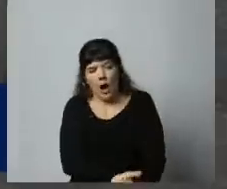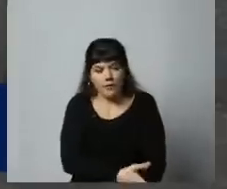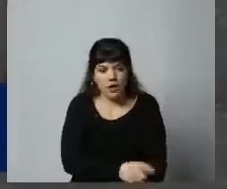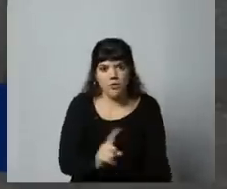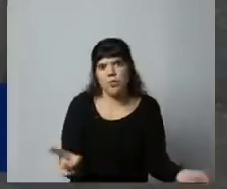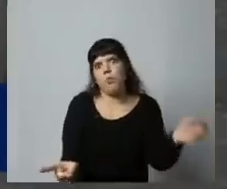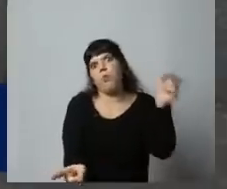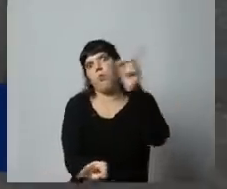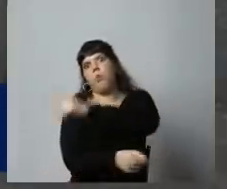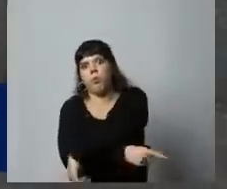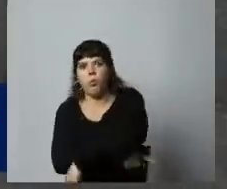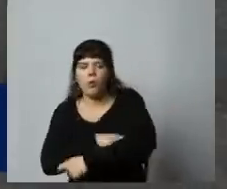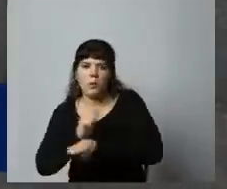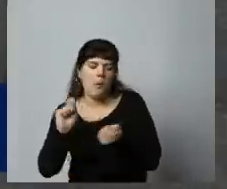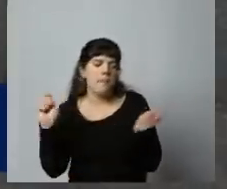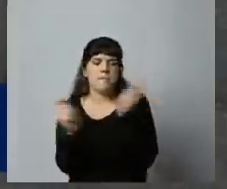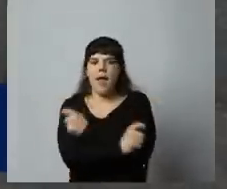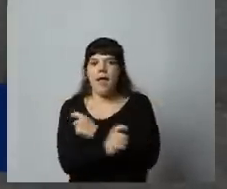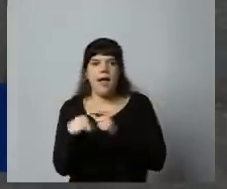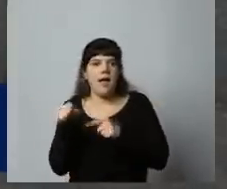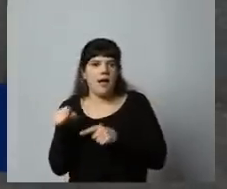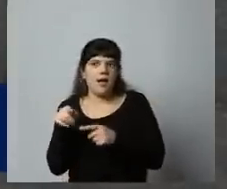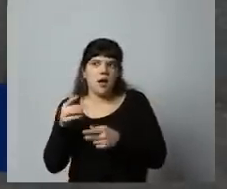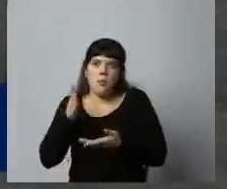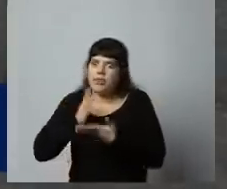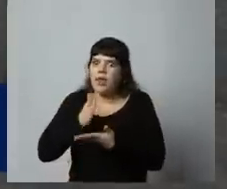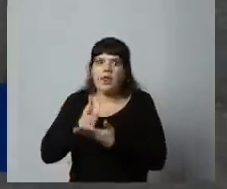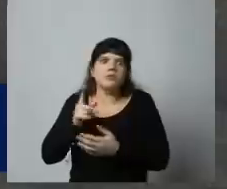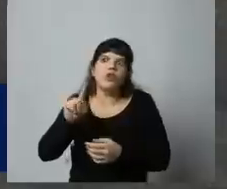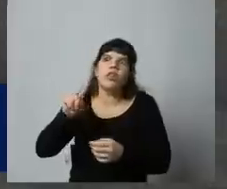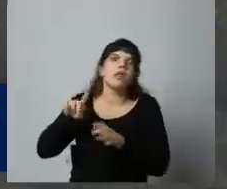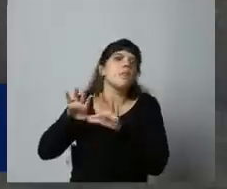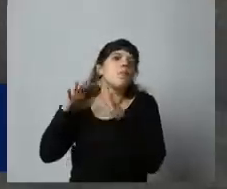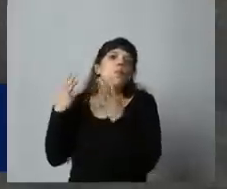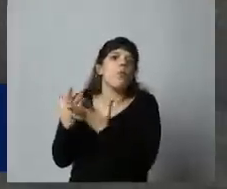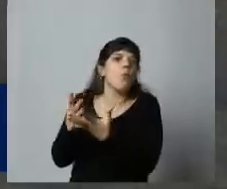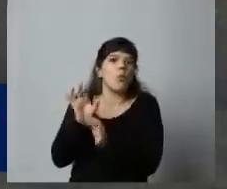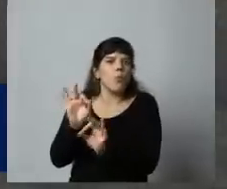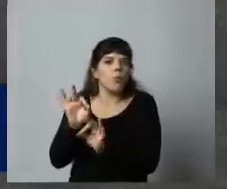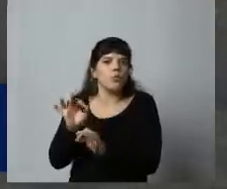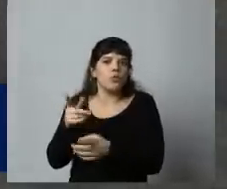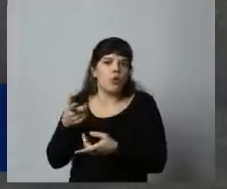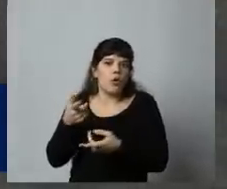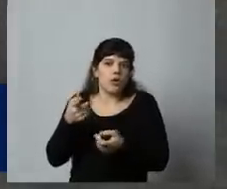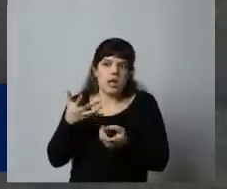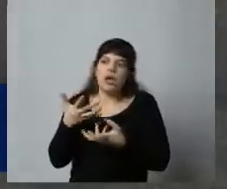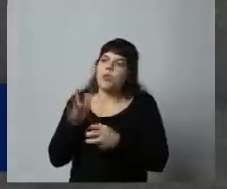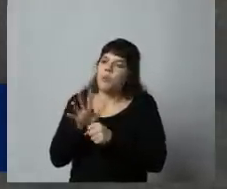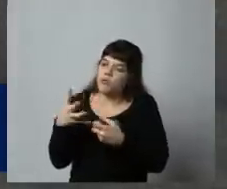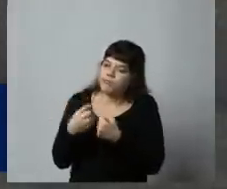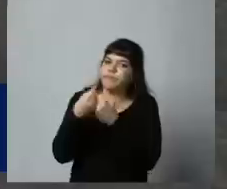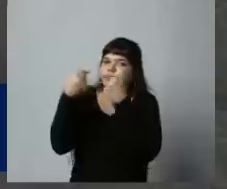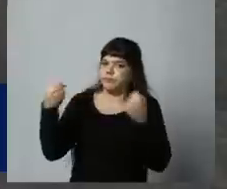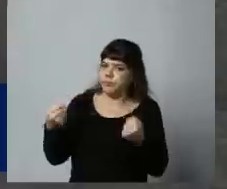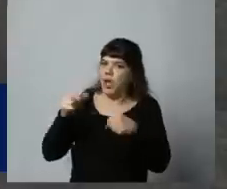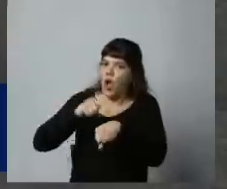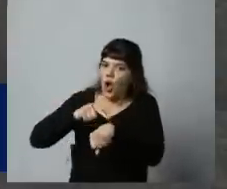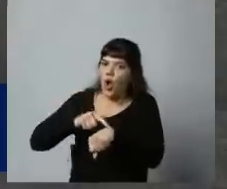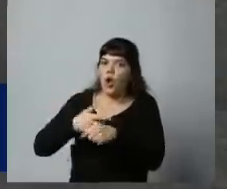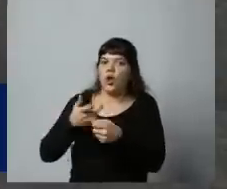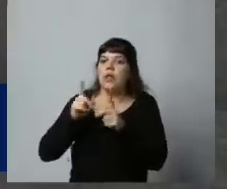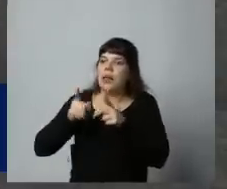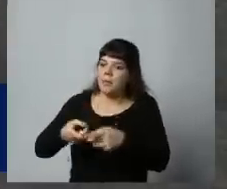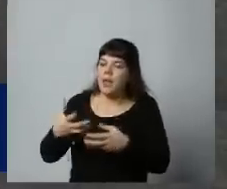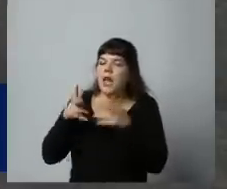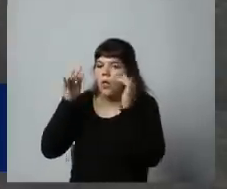un comedor como derecho universal que acompaña la extensión horaria que acompaña la educación para